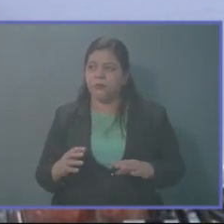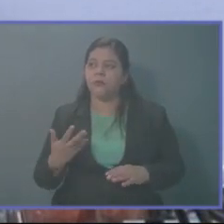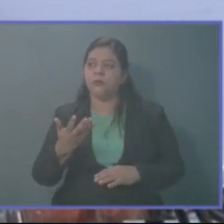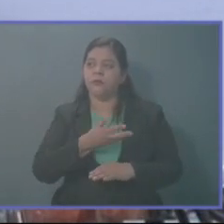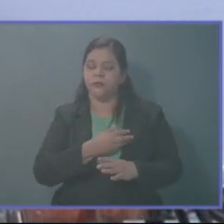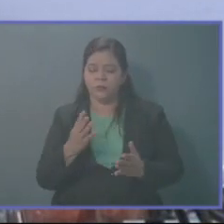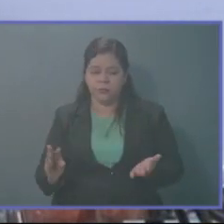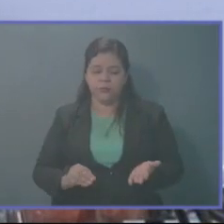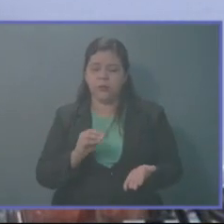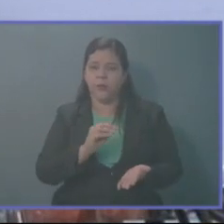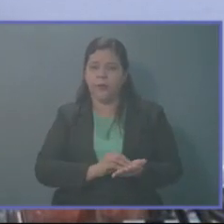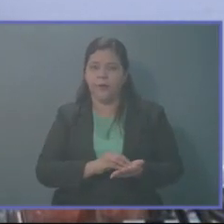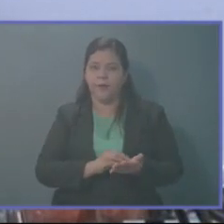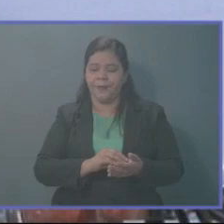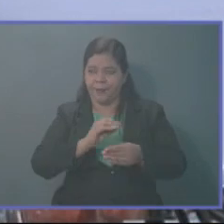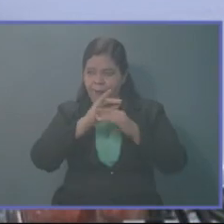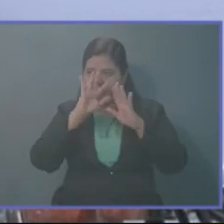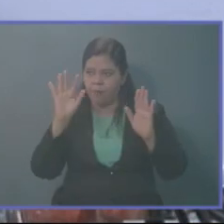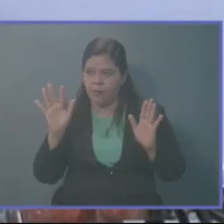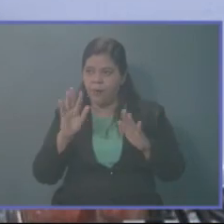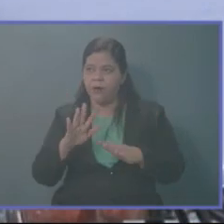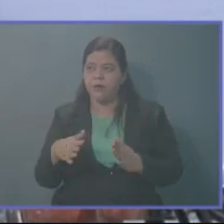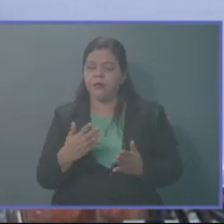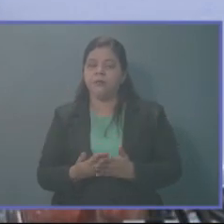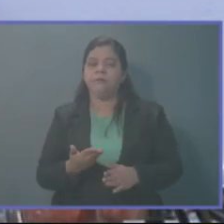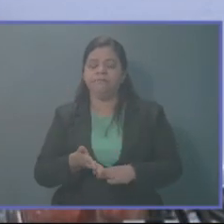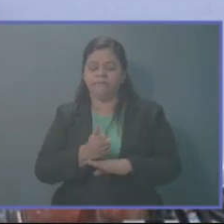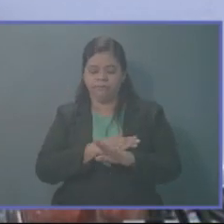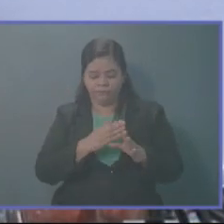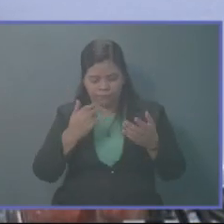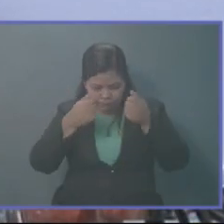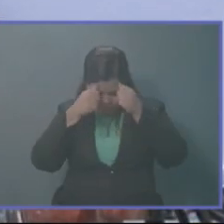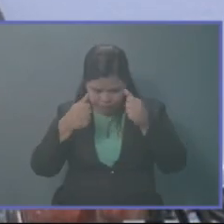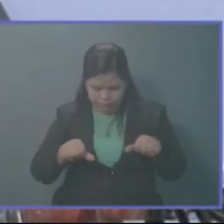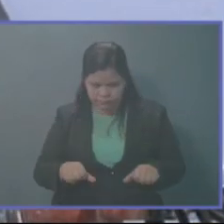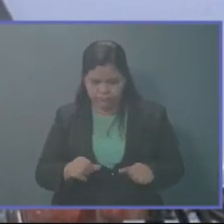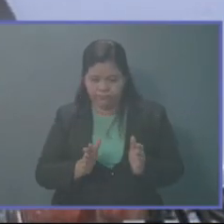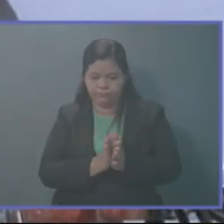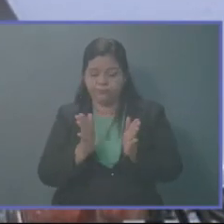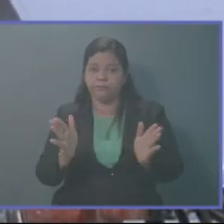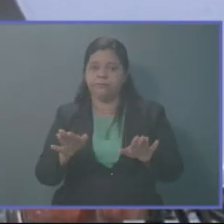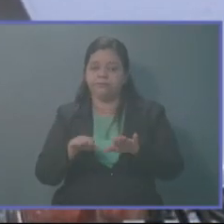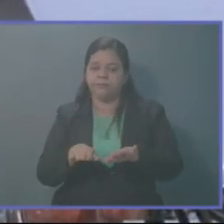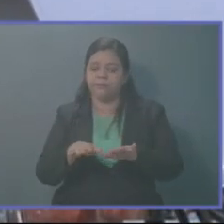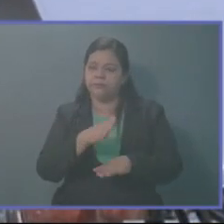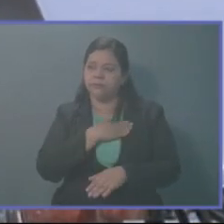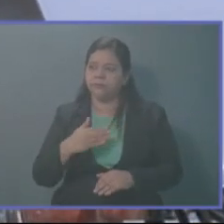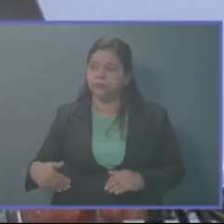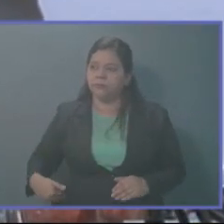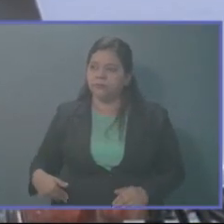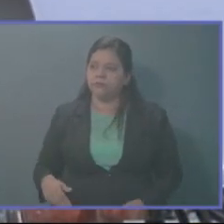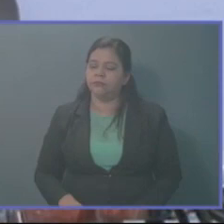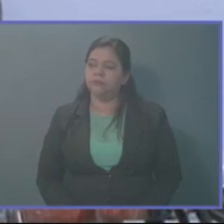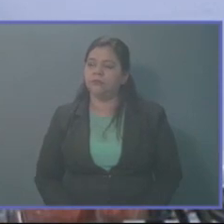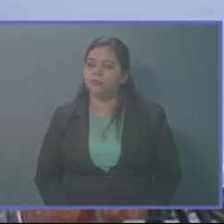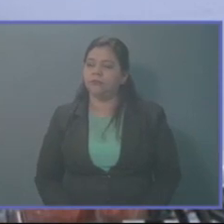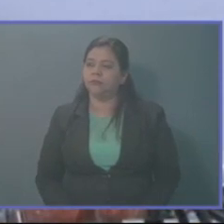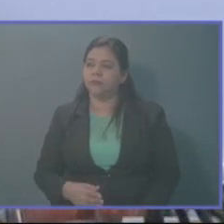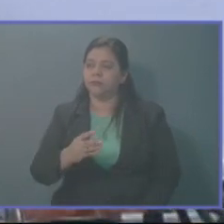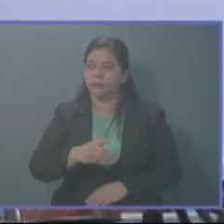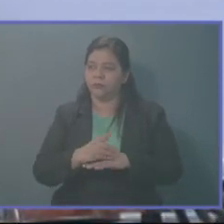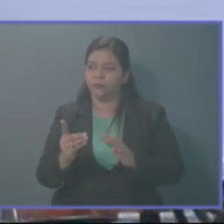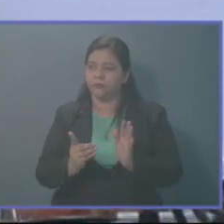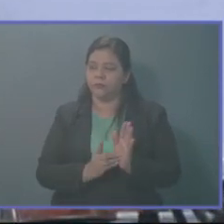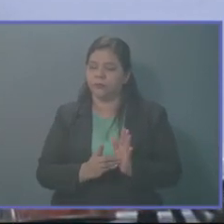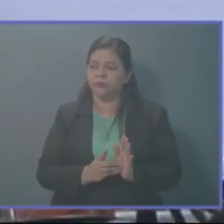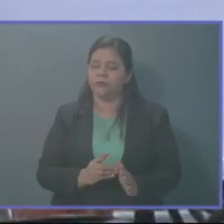quede siguiendo lo que se ha consensuado ampliamente. Muchas gracias, presidente. Diputada